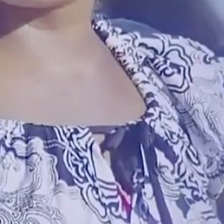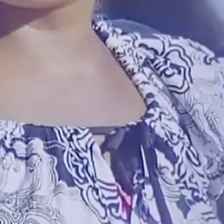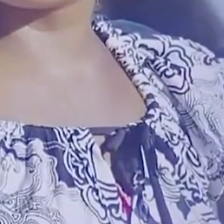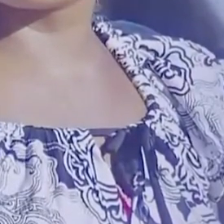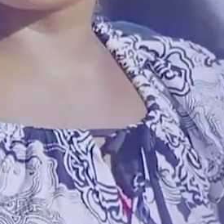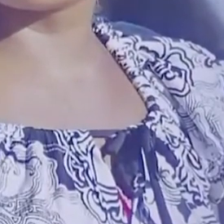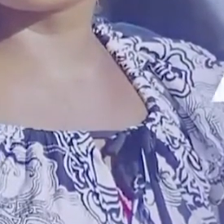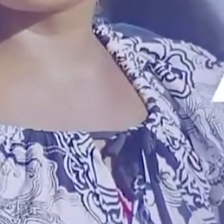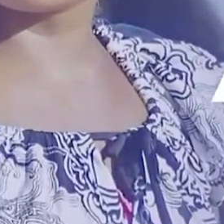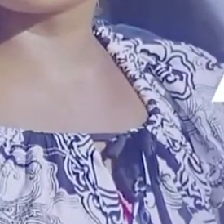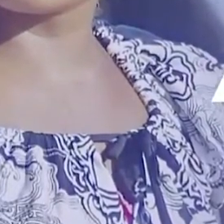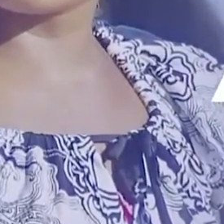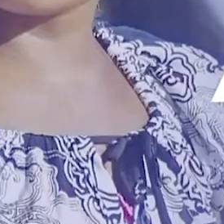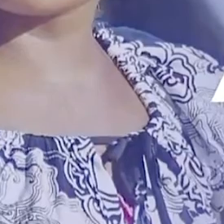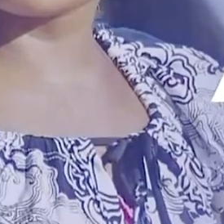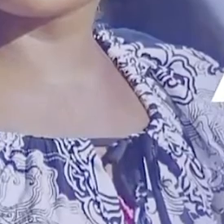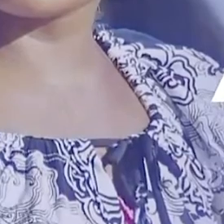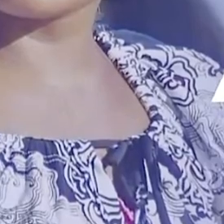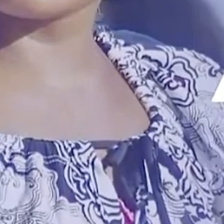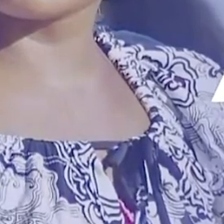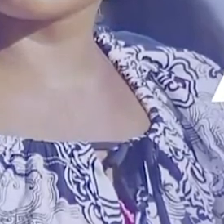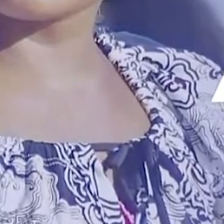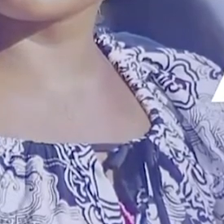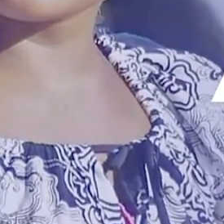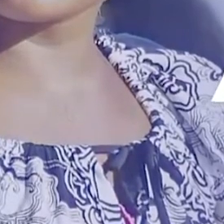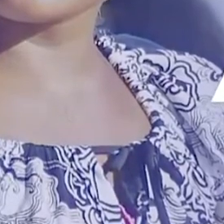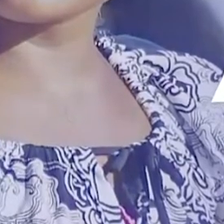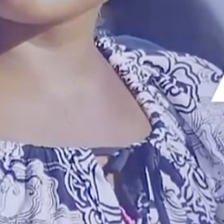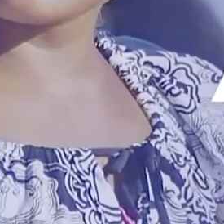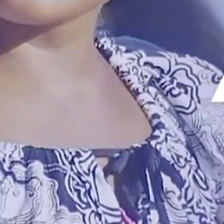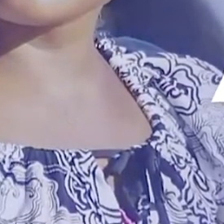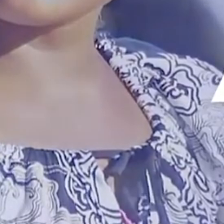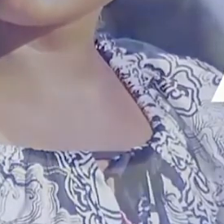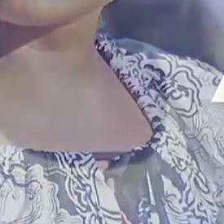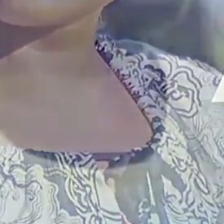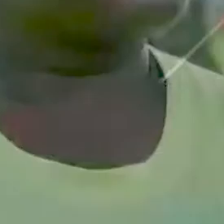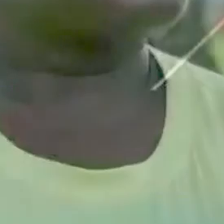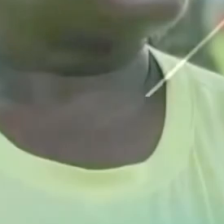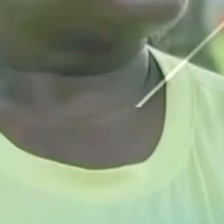Enfoque diferencial y de género. El principal pilar institucional.